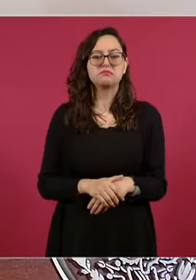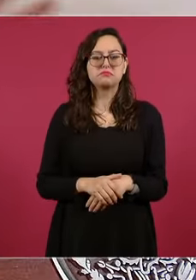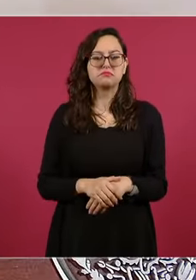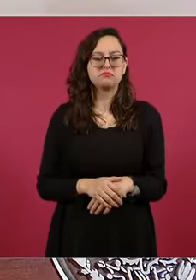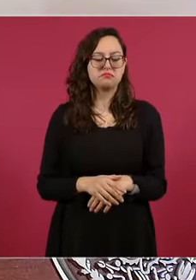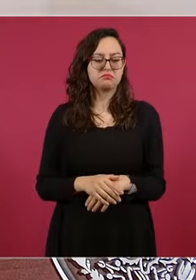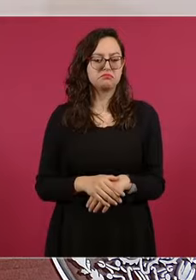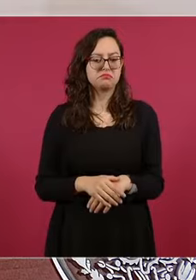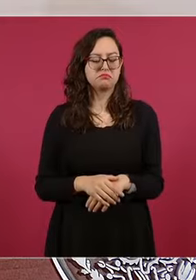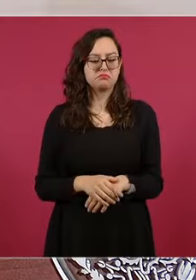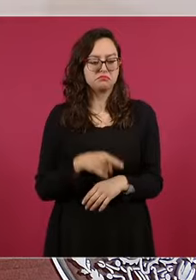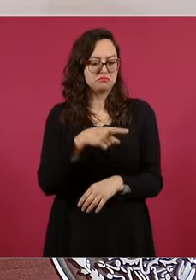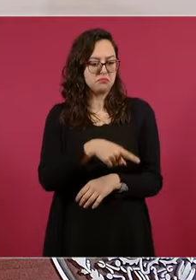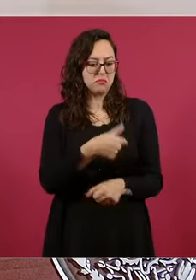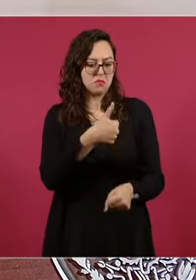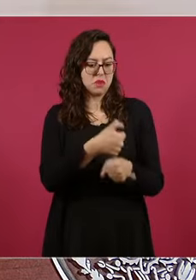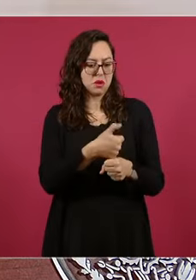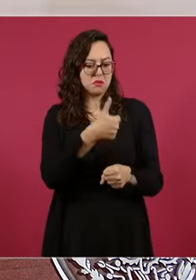pues de que uno